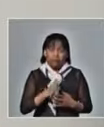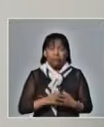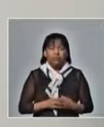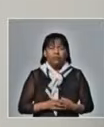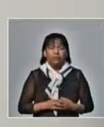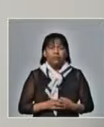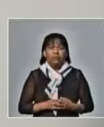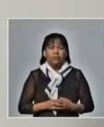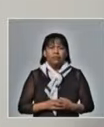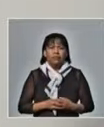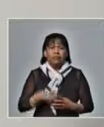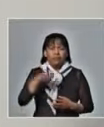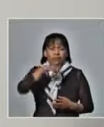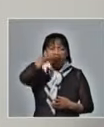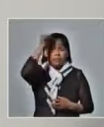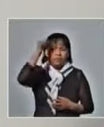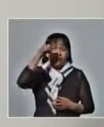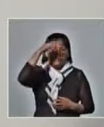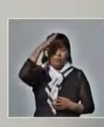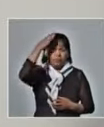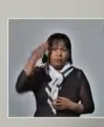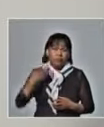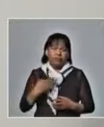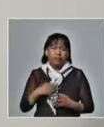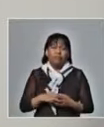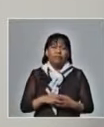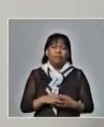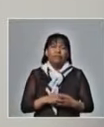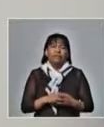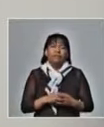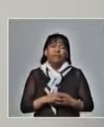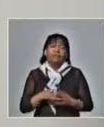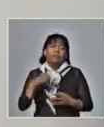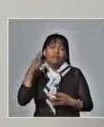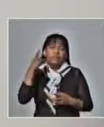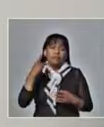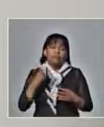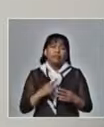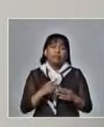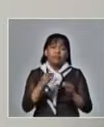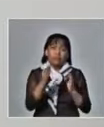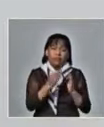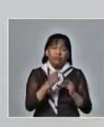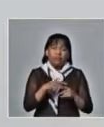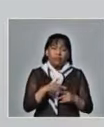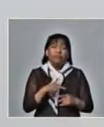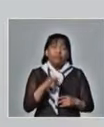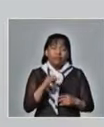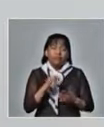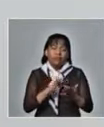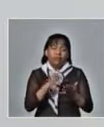réplica. Candidata Marta Erika Alonso, de la coalición Por Puebla al Frente, ¿desea hacer uso de ese minuto? Sí, gracias.